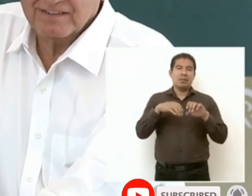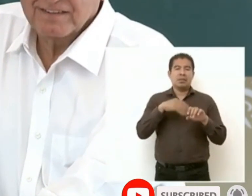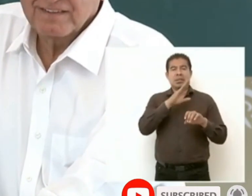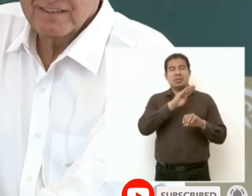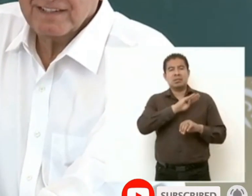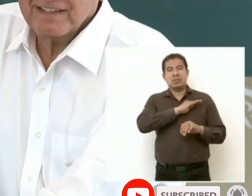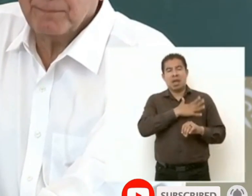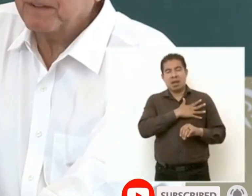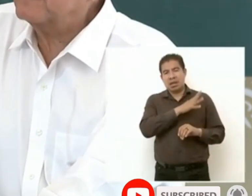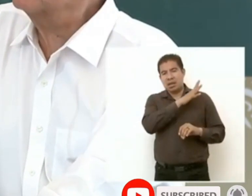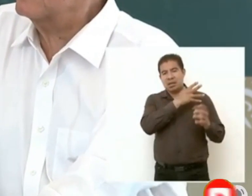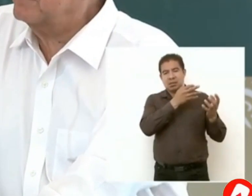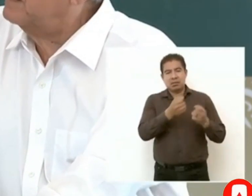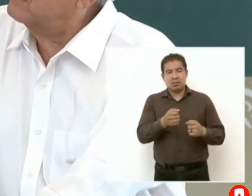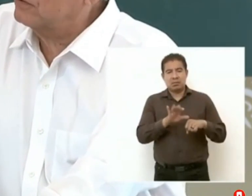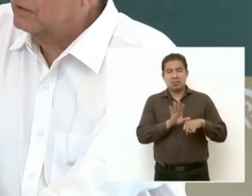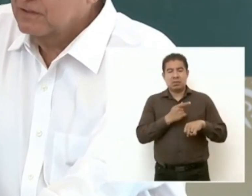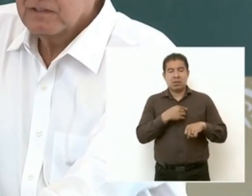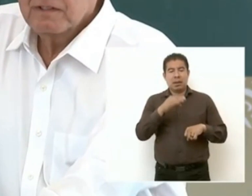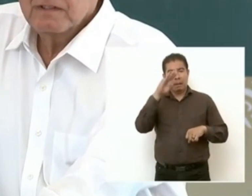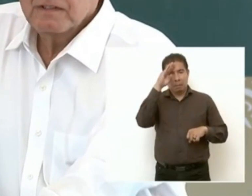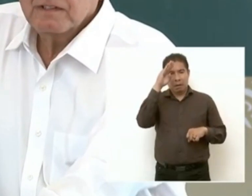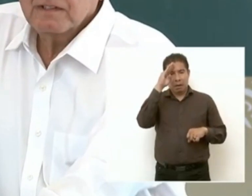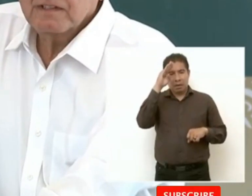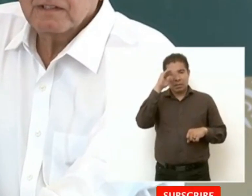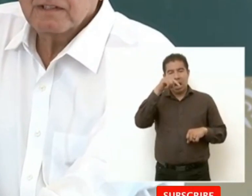españolas, que pensaban que México